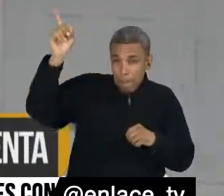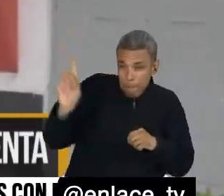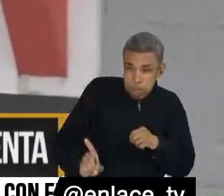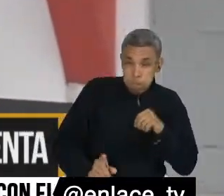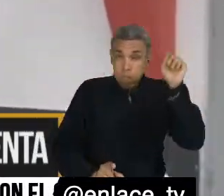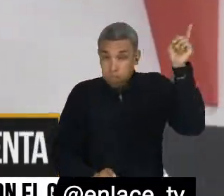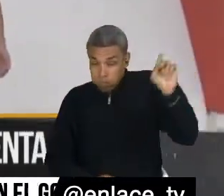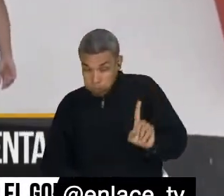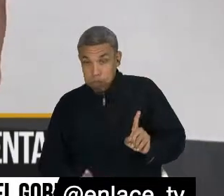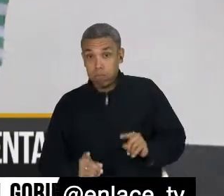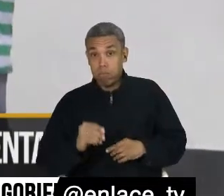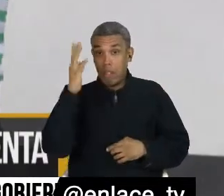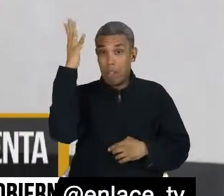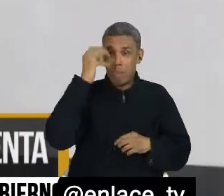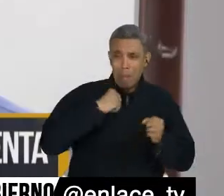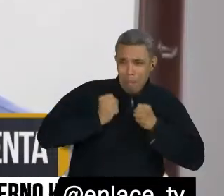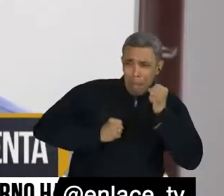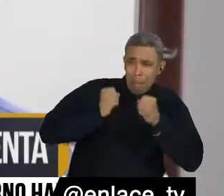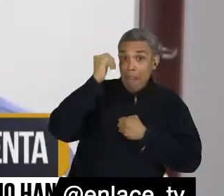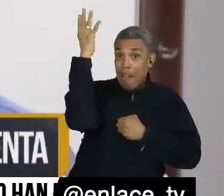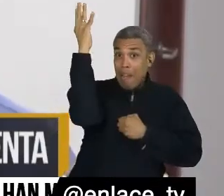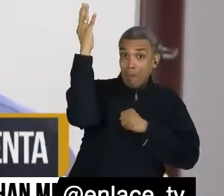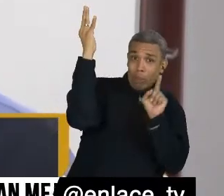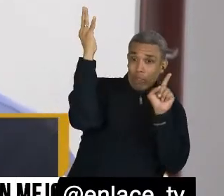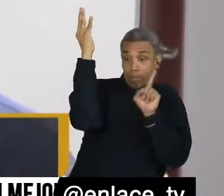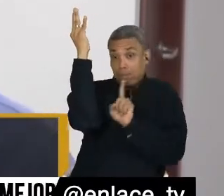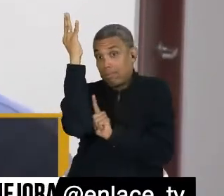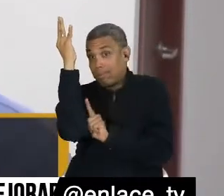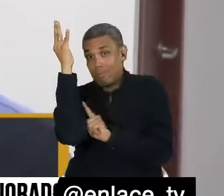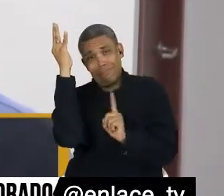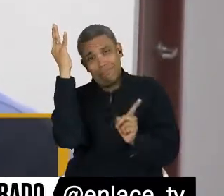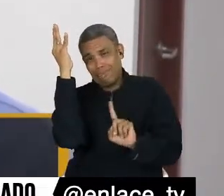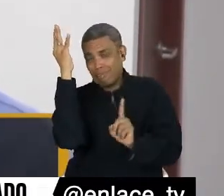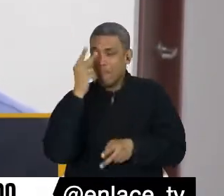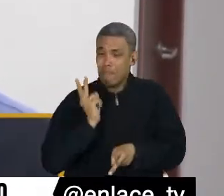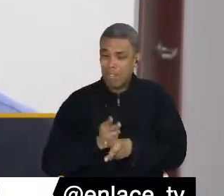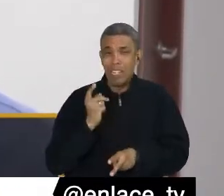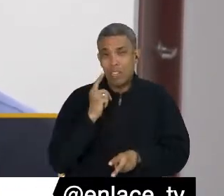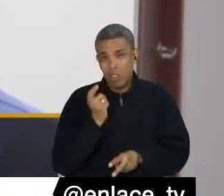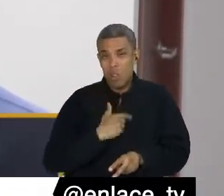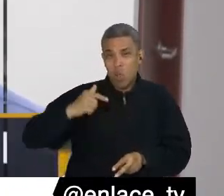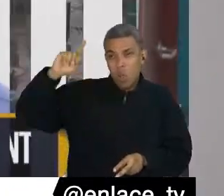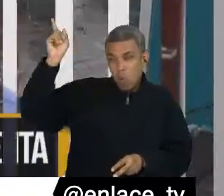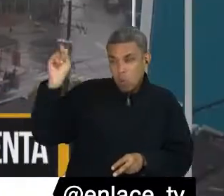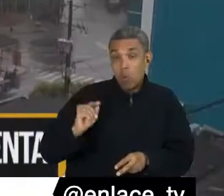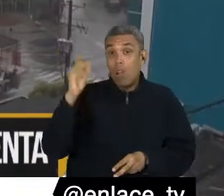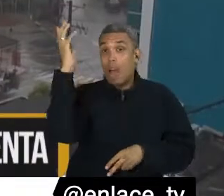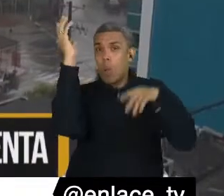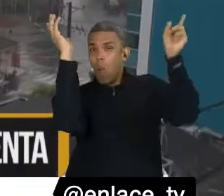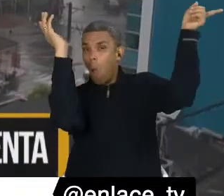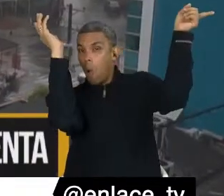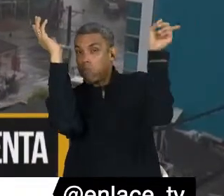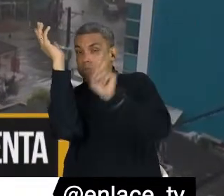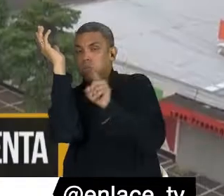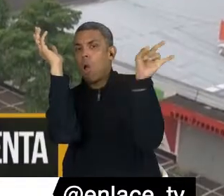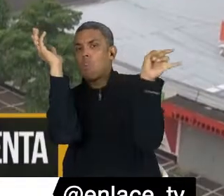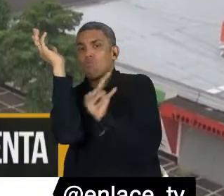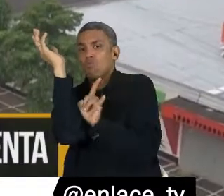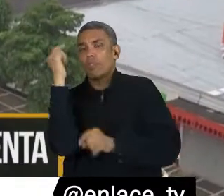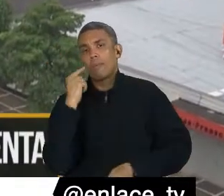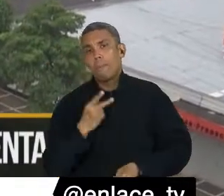árbol y sobre todo un árbol que esté aislado o una infraestructura que atraiga los rayos.